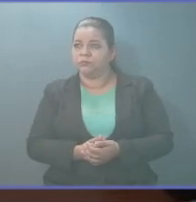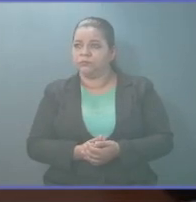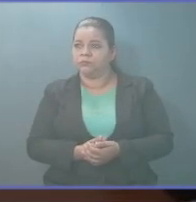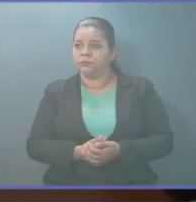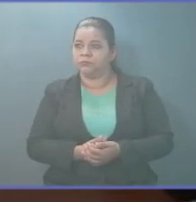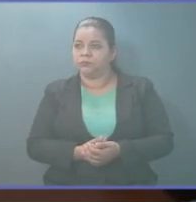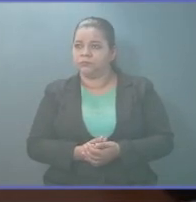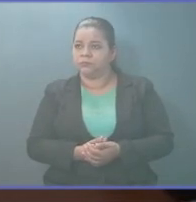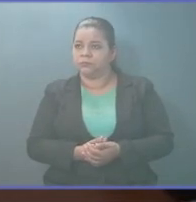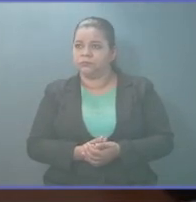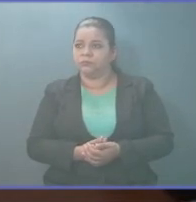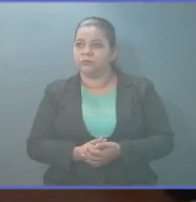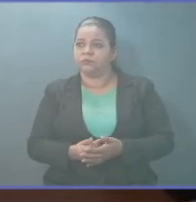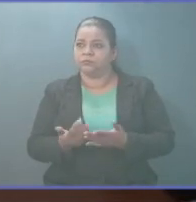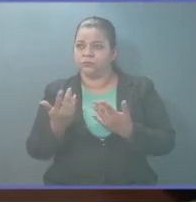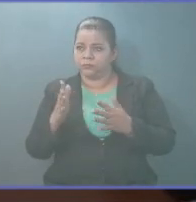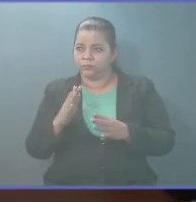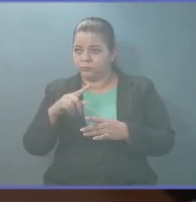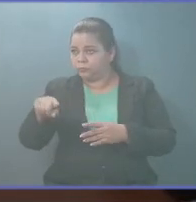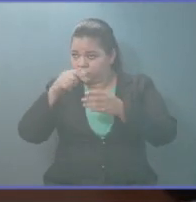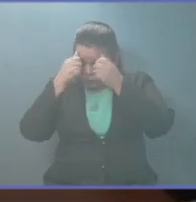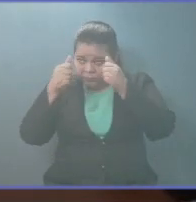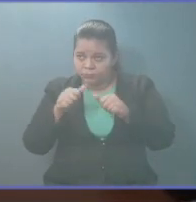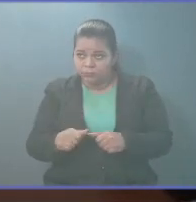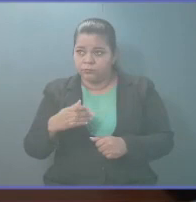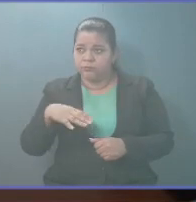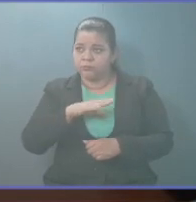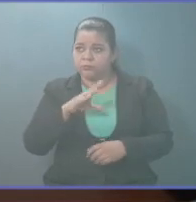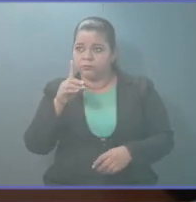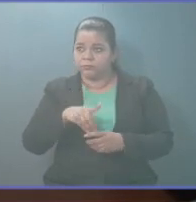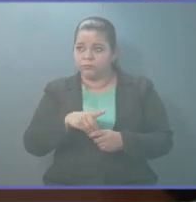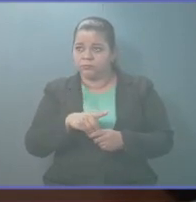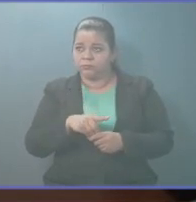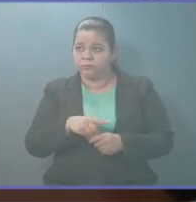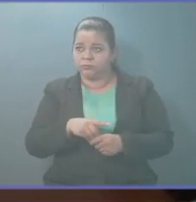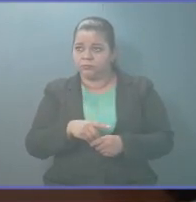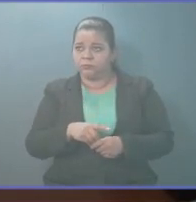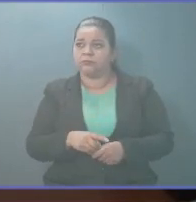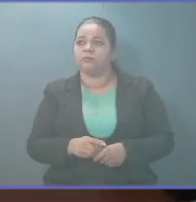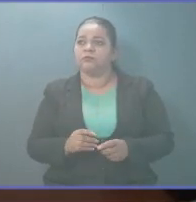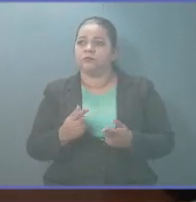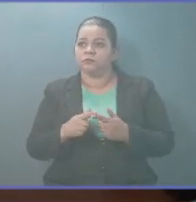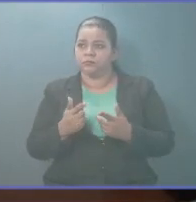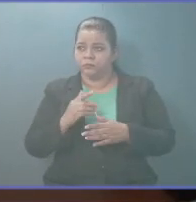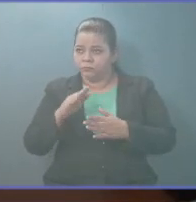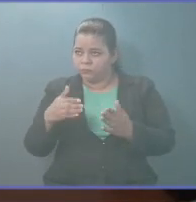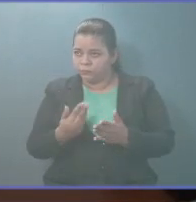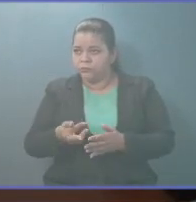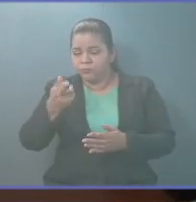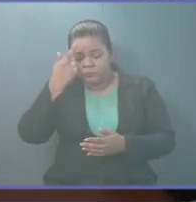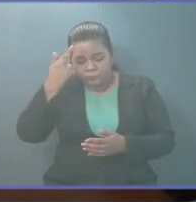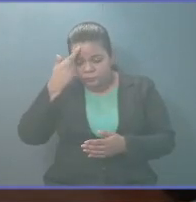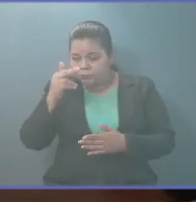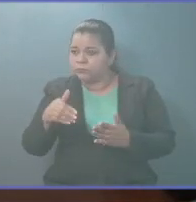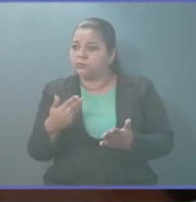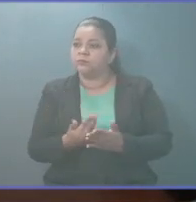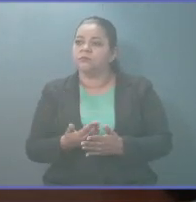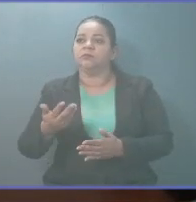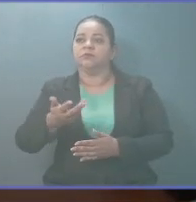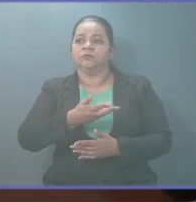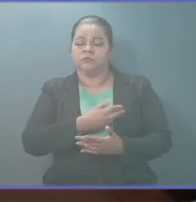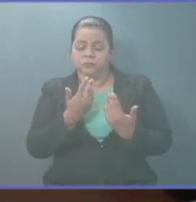Bueno, colegas, someto a consideración esta observación. Si se fijan, es bastante razonable porque